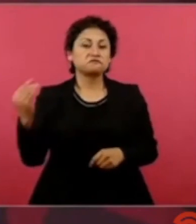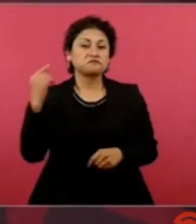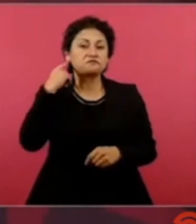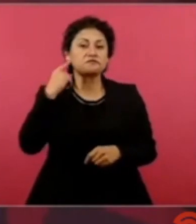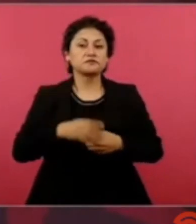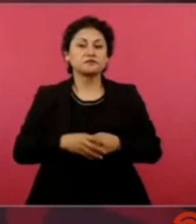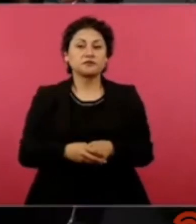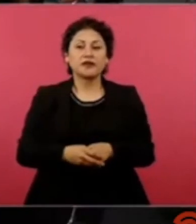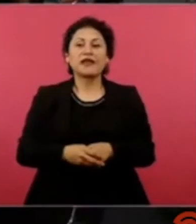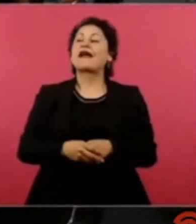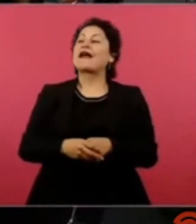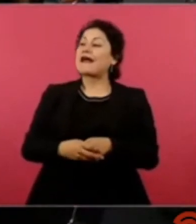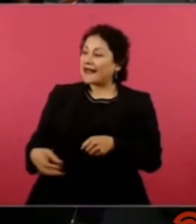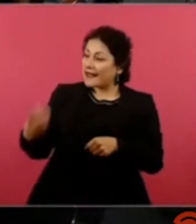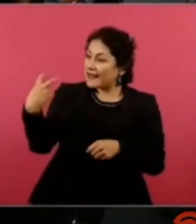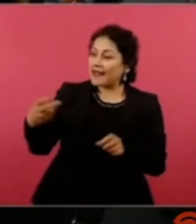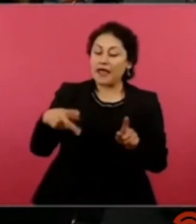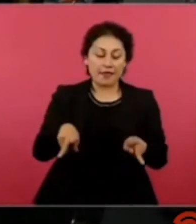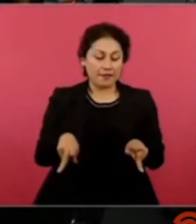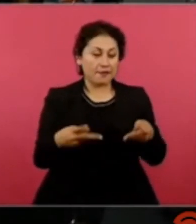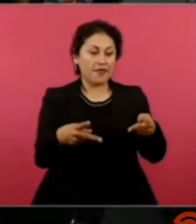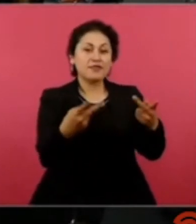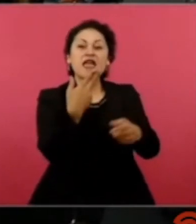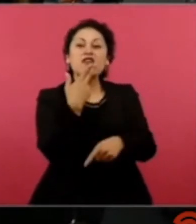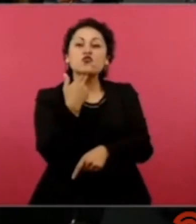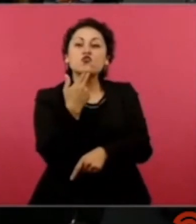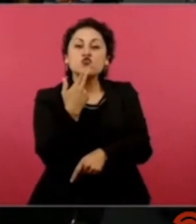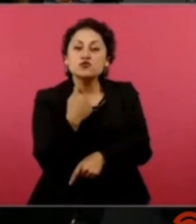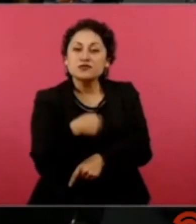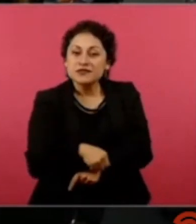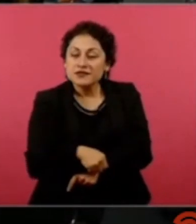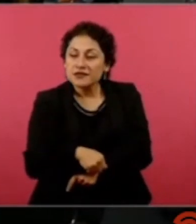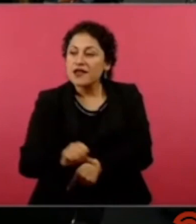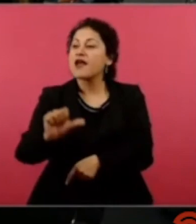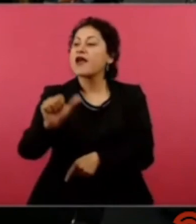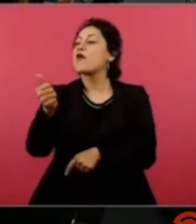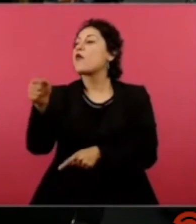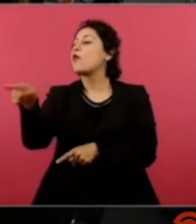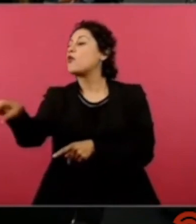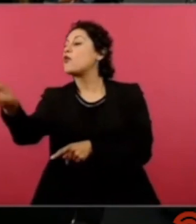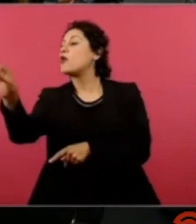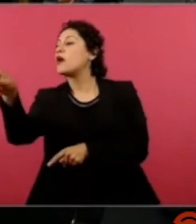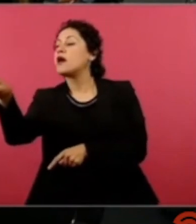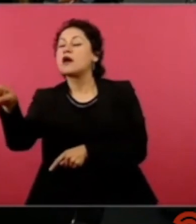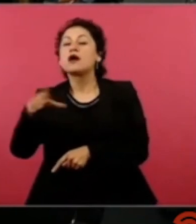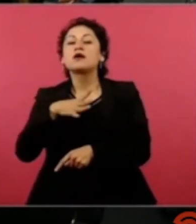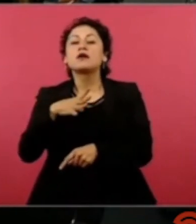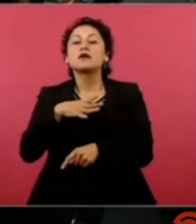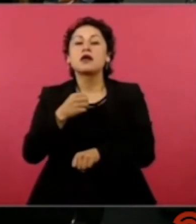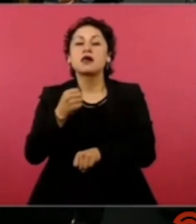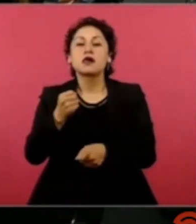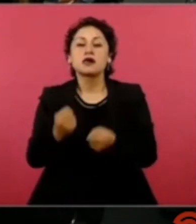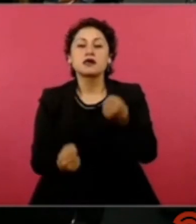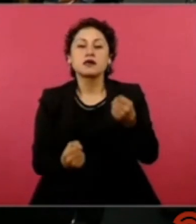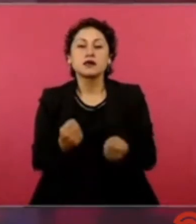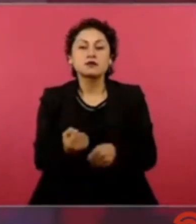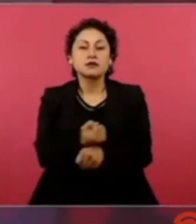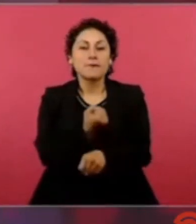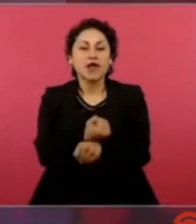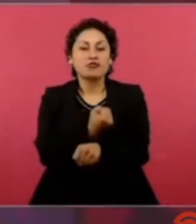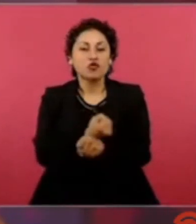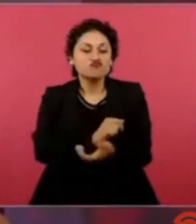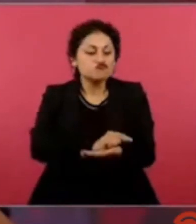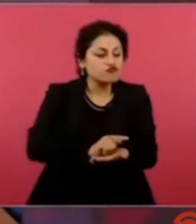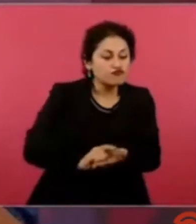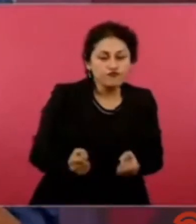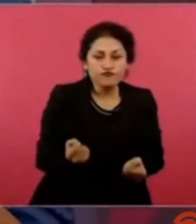Vendía dulces, sí. Otros que boleaban zapatos, ¿eh? Cedillo. Sí, no,